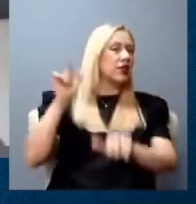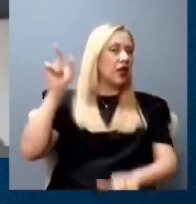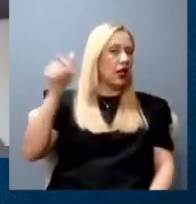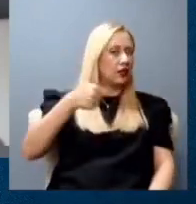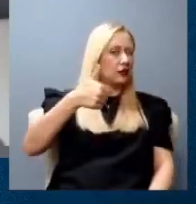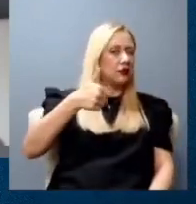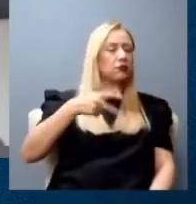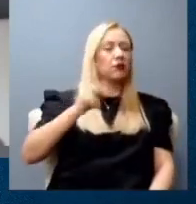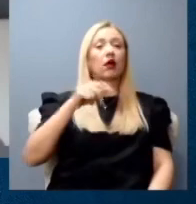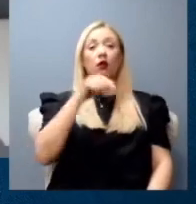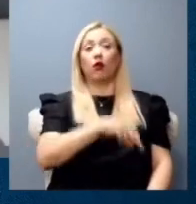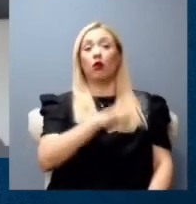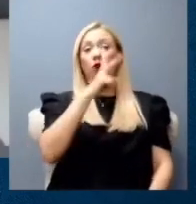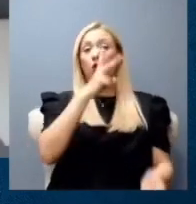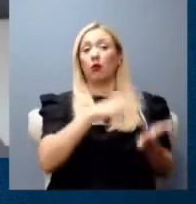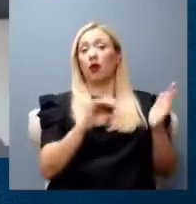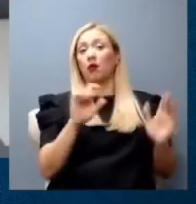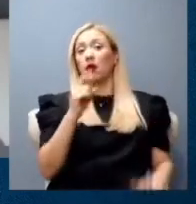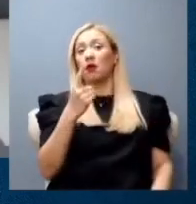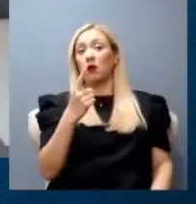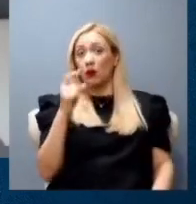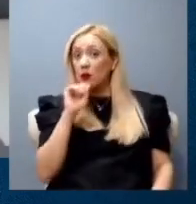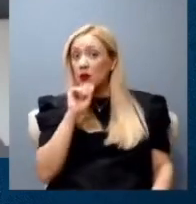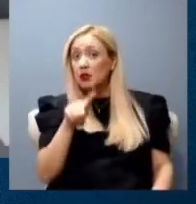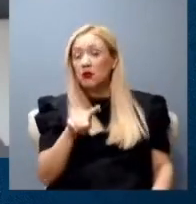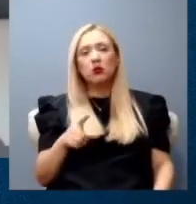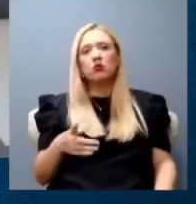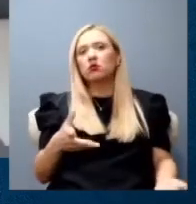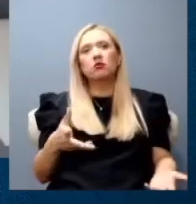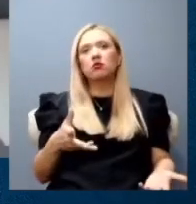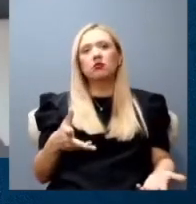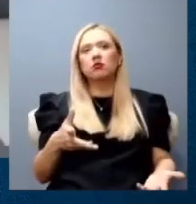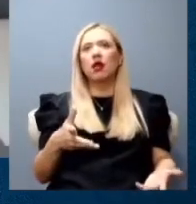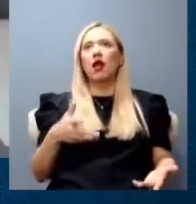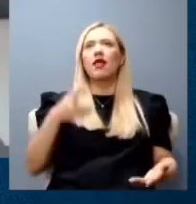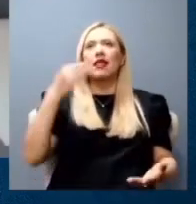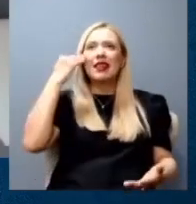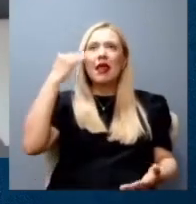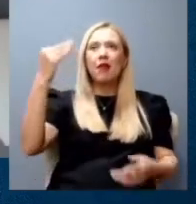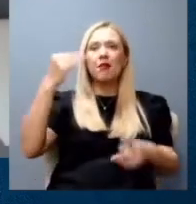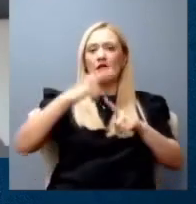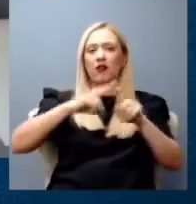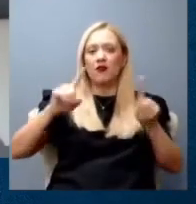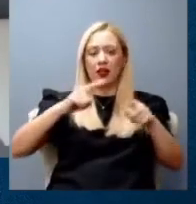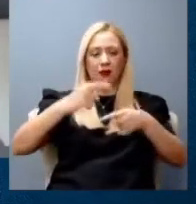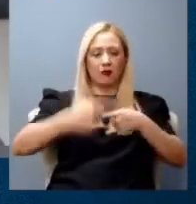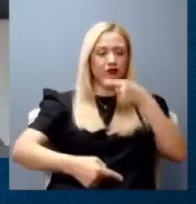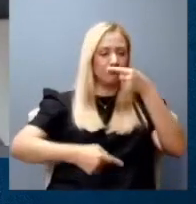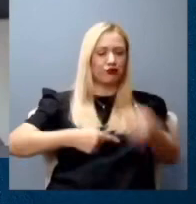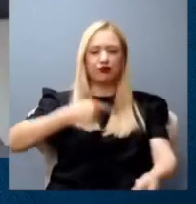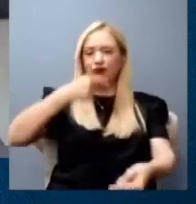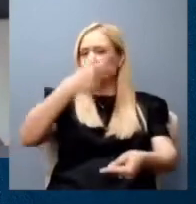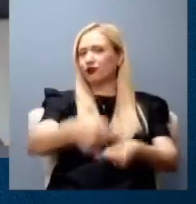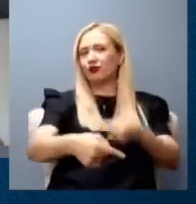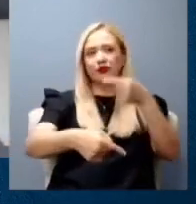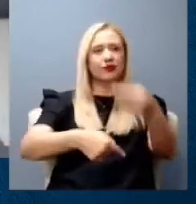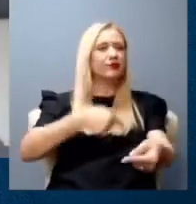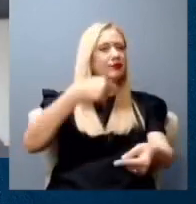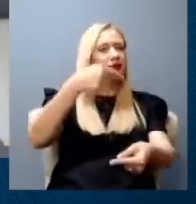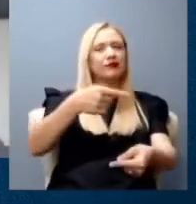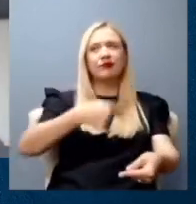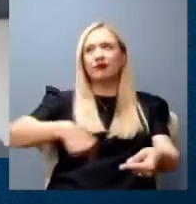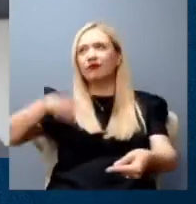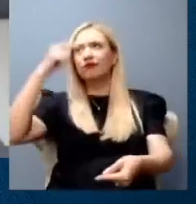en el 2021. Cada sociedad, en cada tiempo, tiene sus propias preguntas y busca la